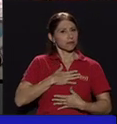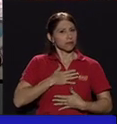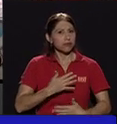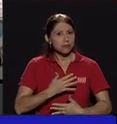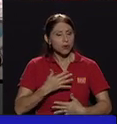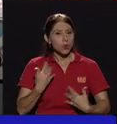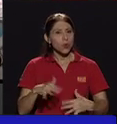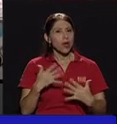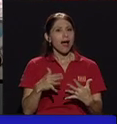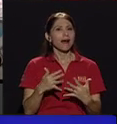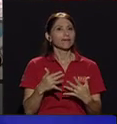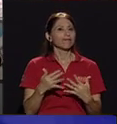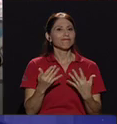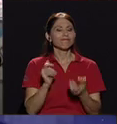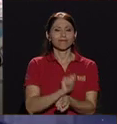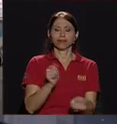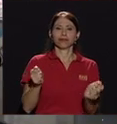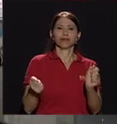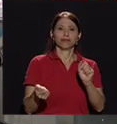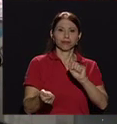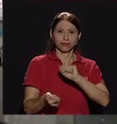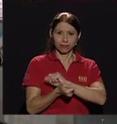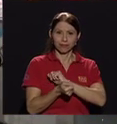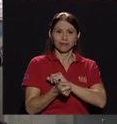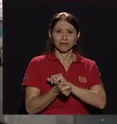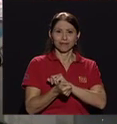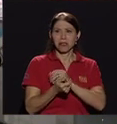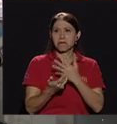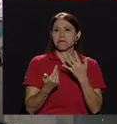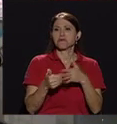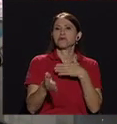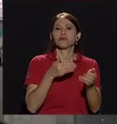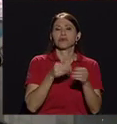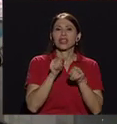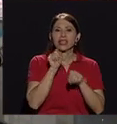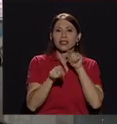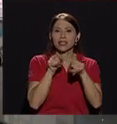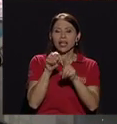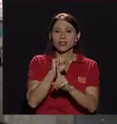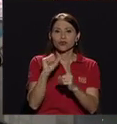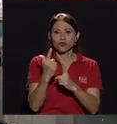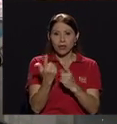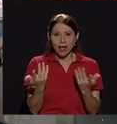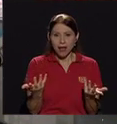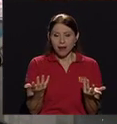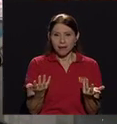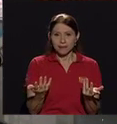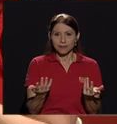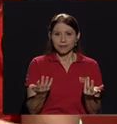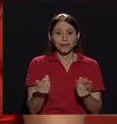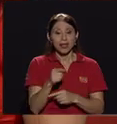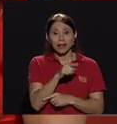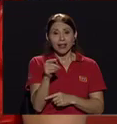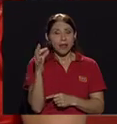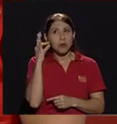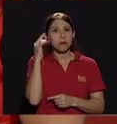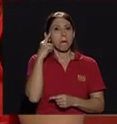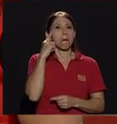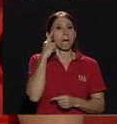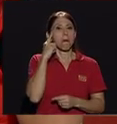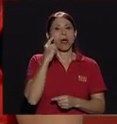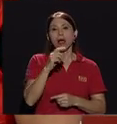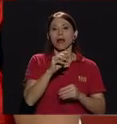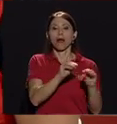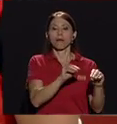a romper, decíamos, la crítica social, ¿verdad? A verse en otro ámbito, no solo